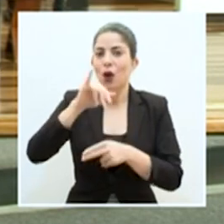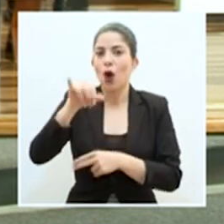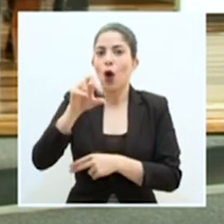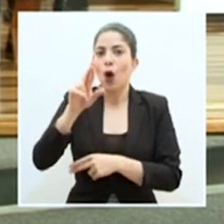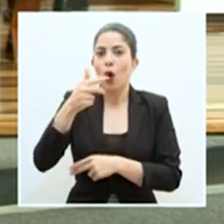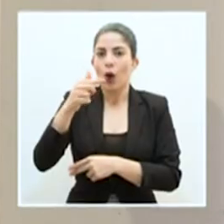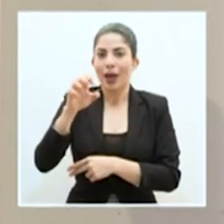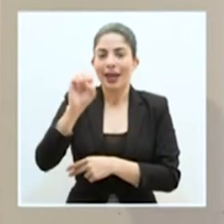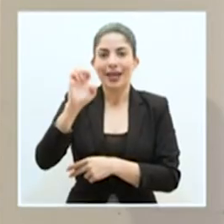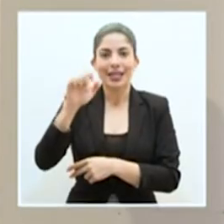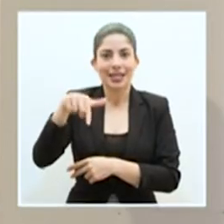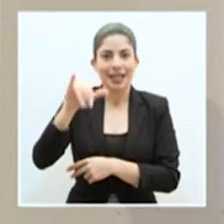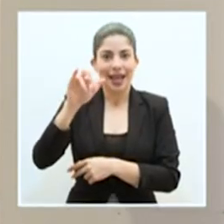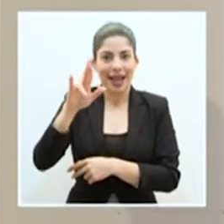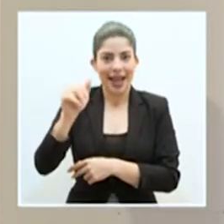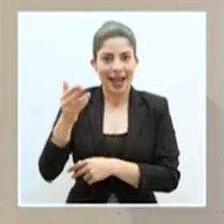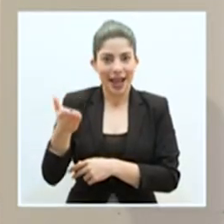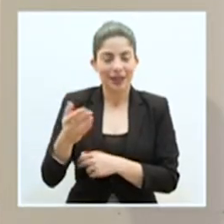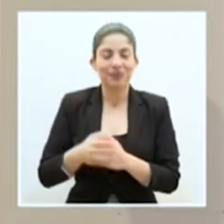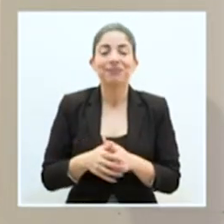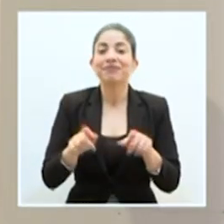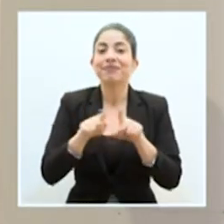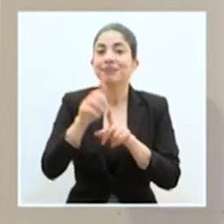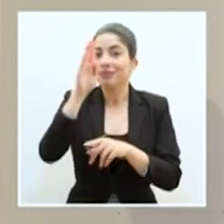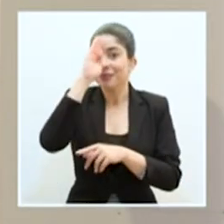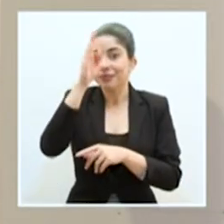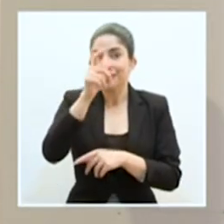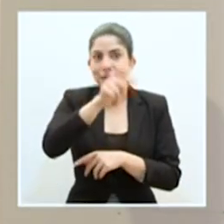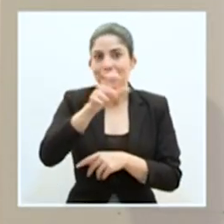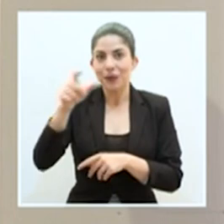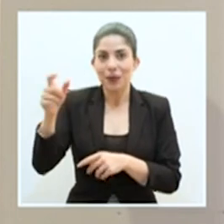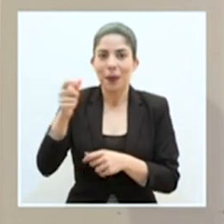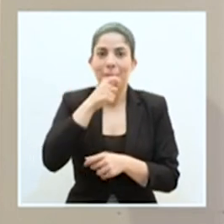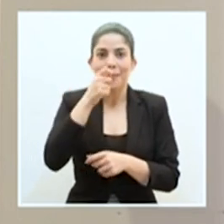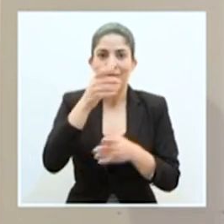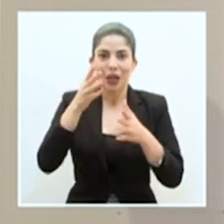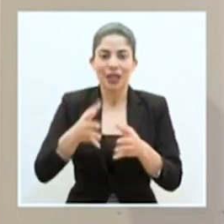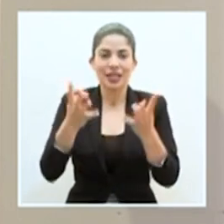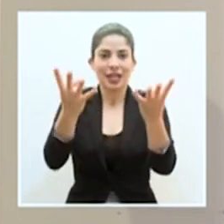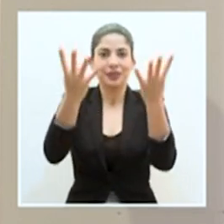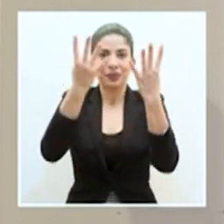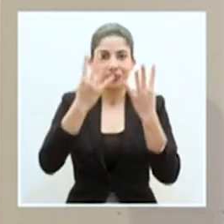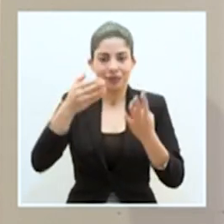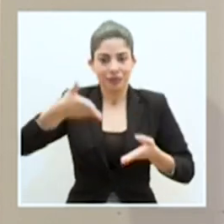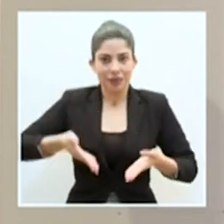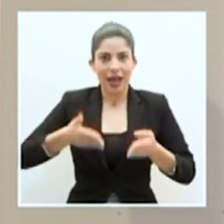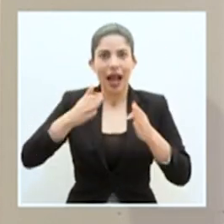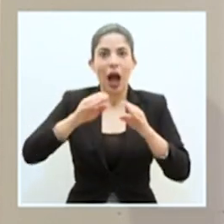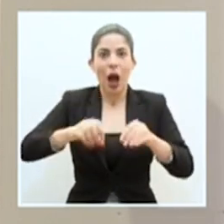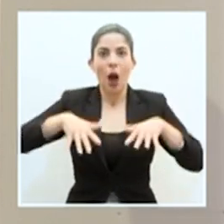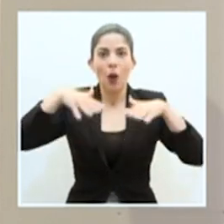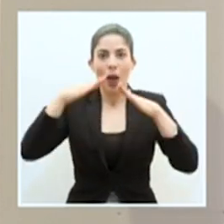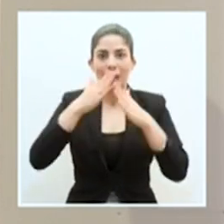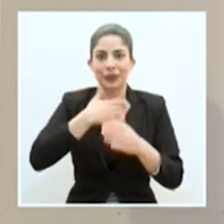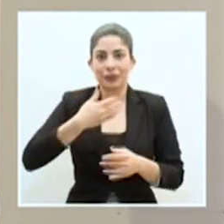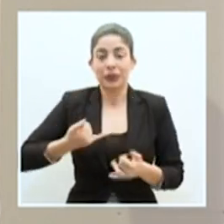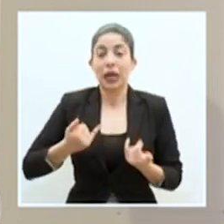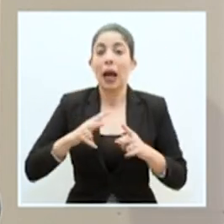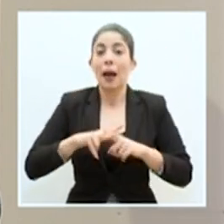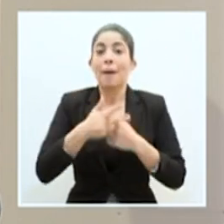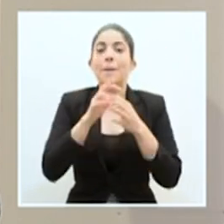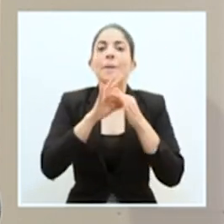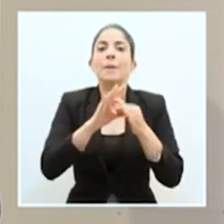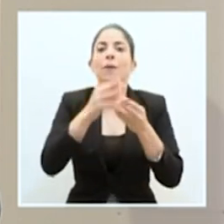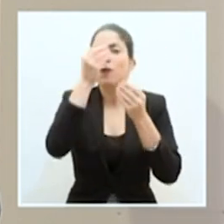Sequeira. Saludamos a los colegas que nos acompañan de manera presencial en el auditorio de Casa Presidencial. Iniciamos con el reporte